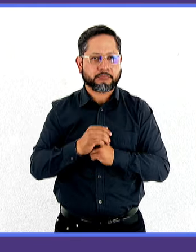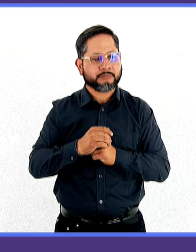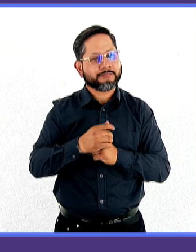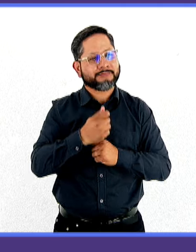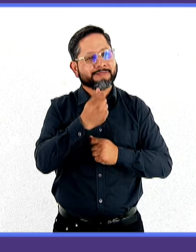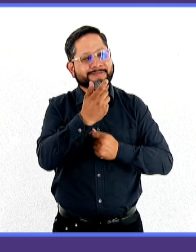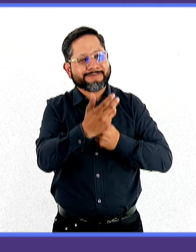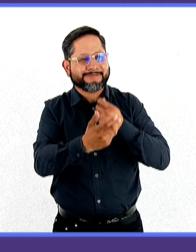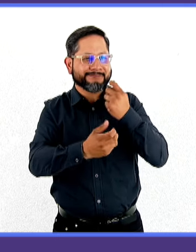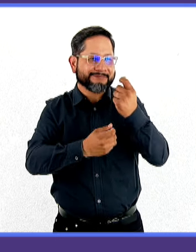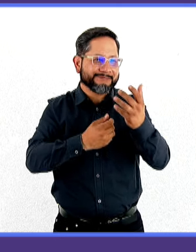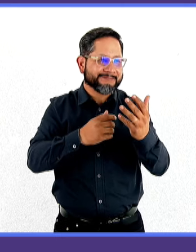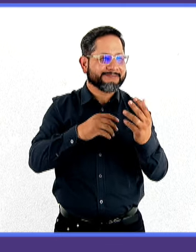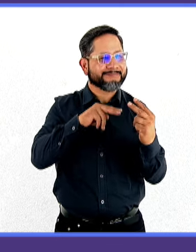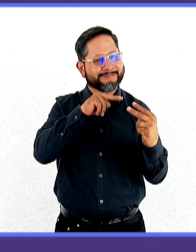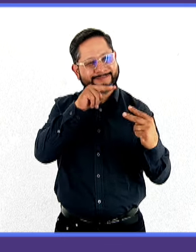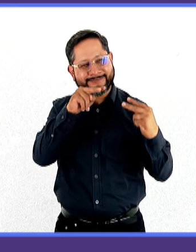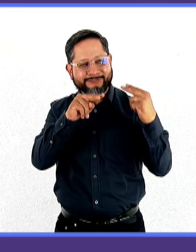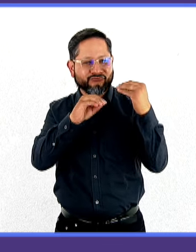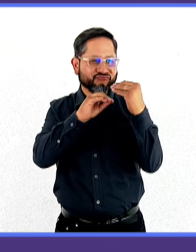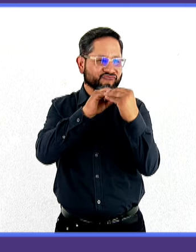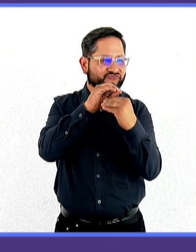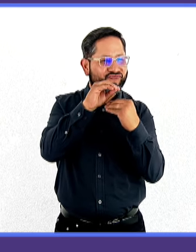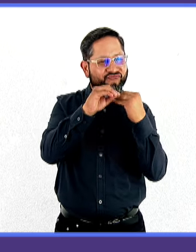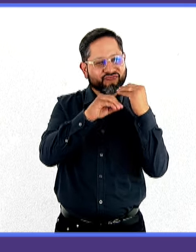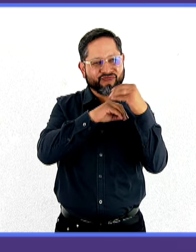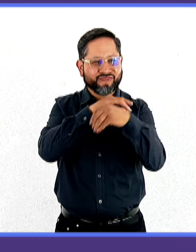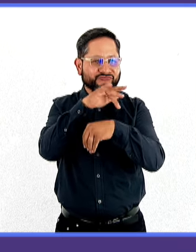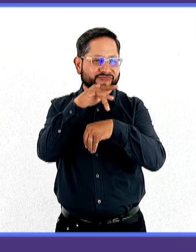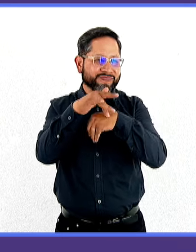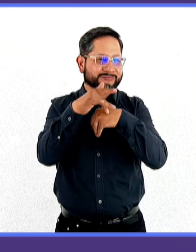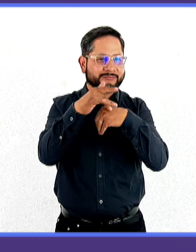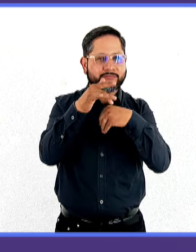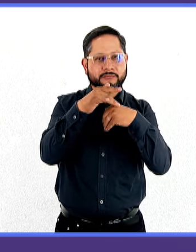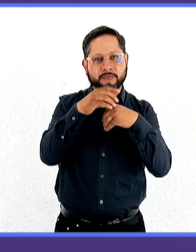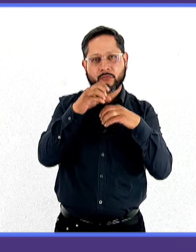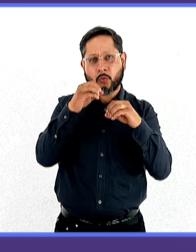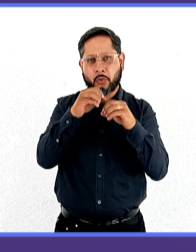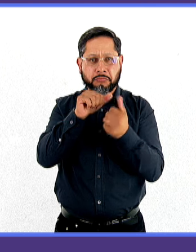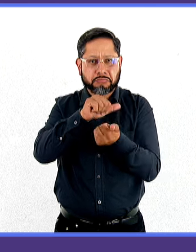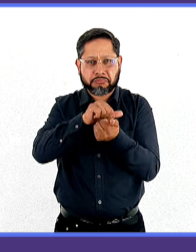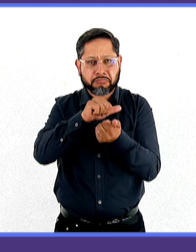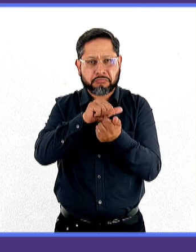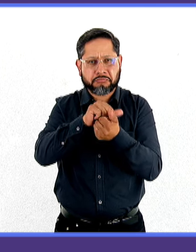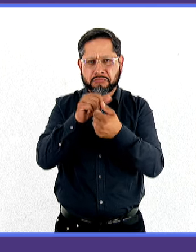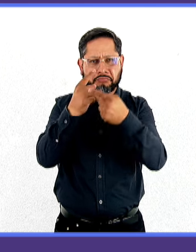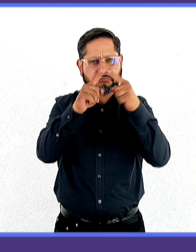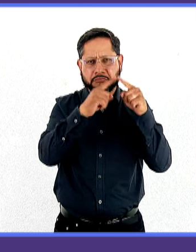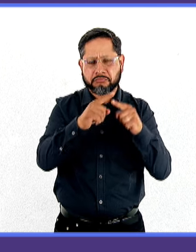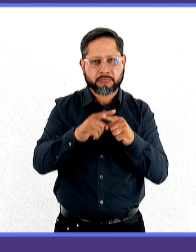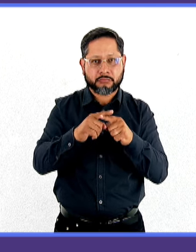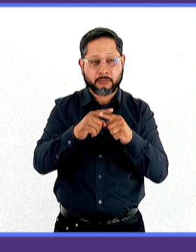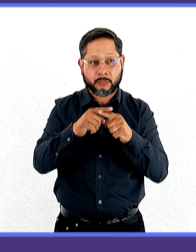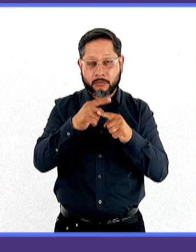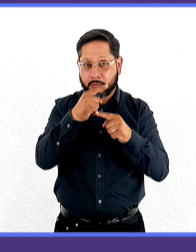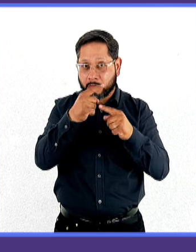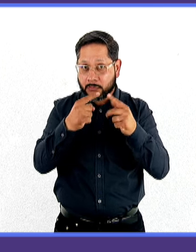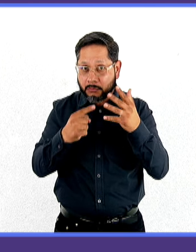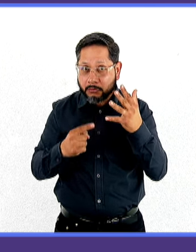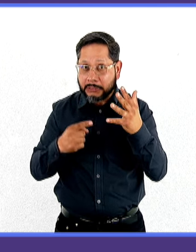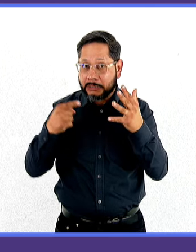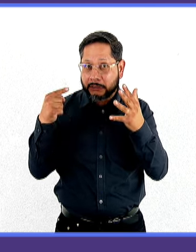con carga erótica caricias besos tocamientos o penetración entre otras si cualquiera de estas